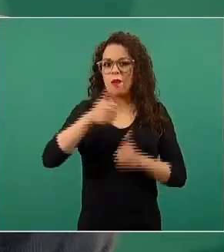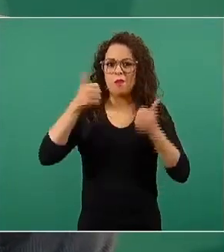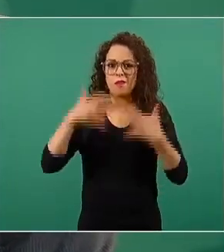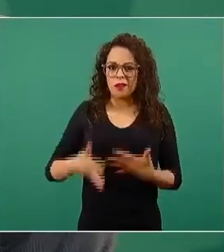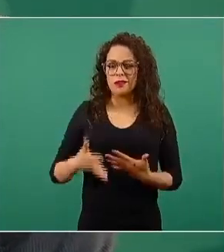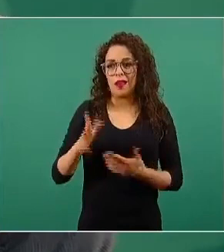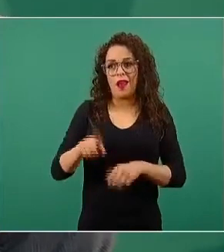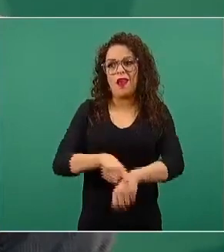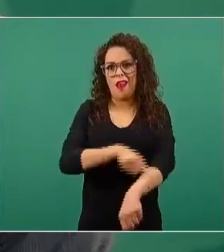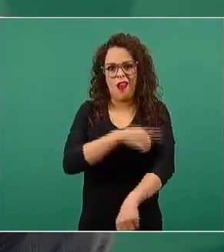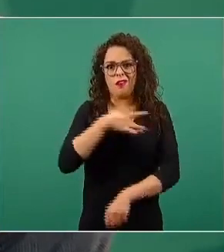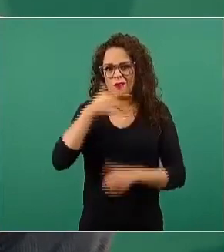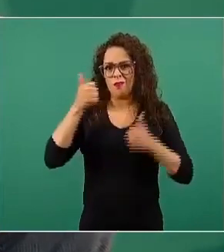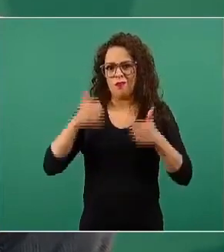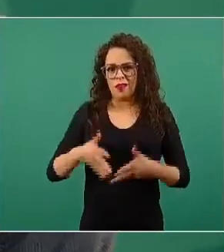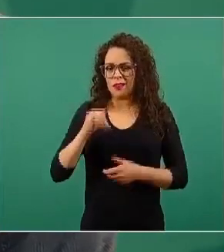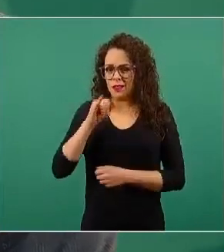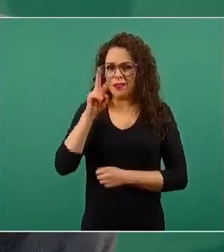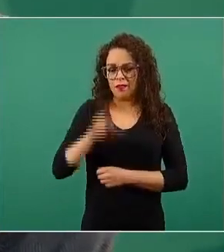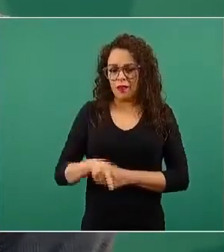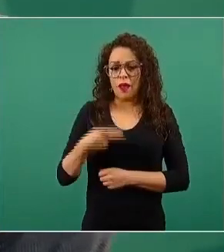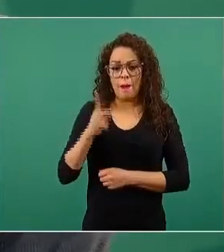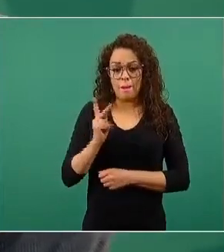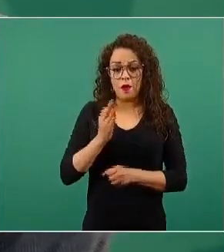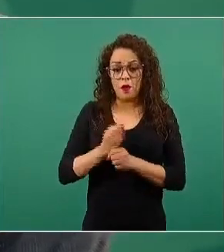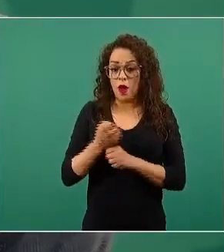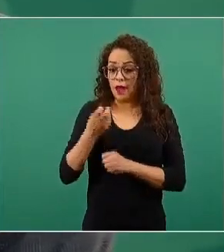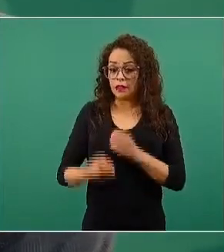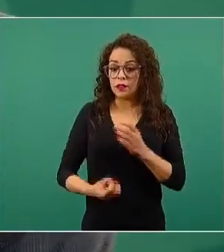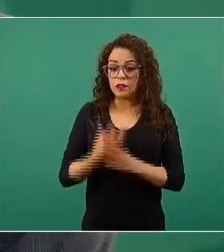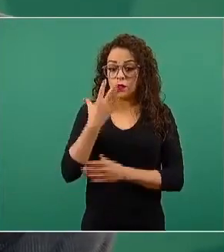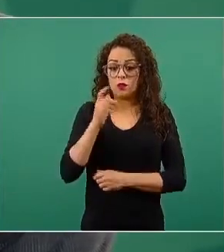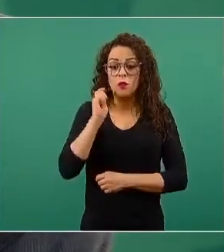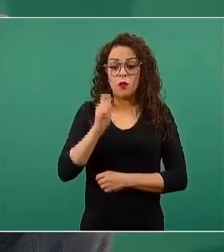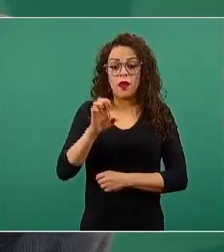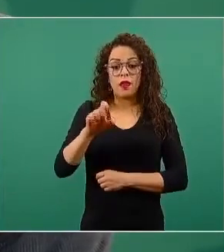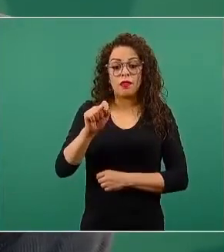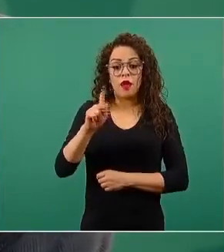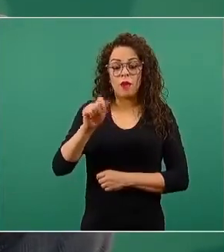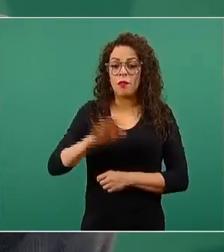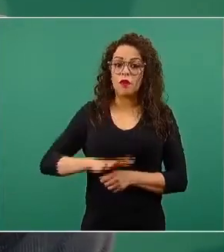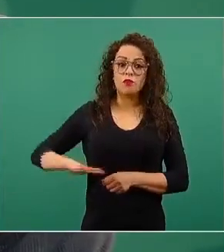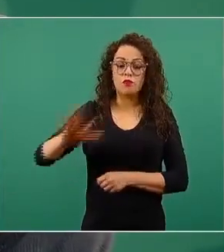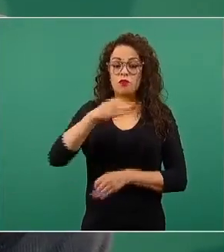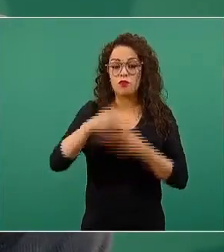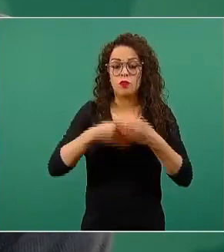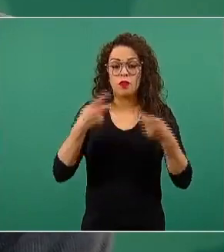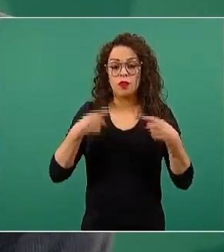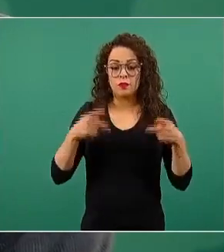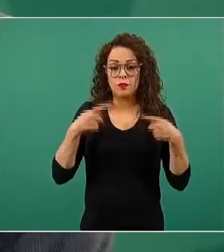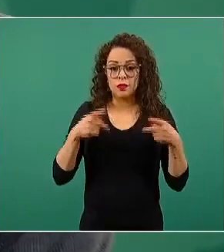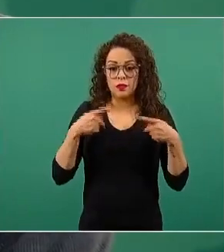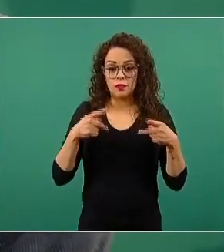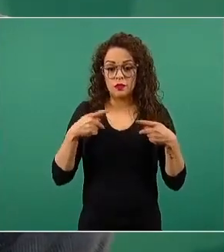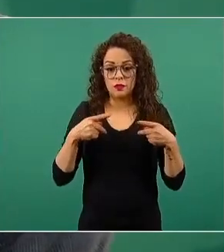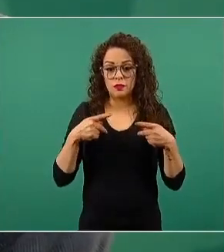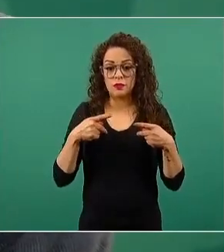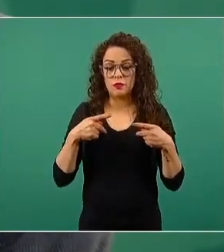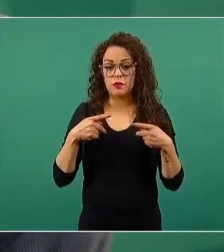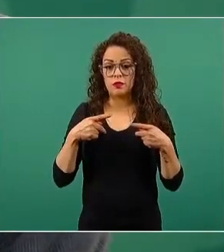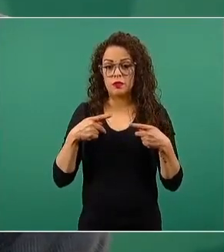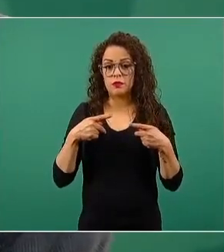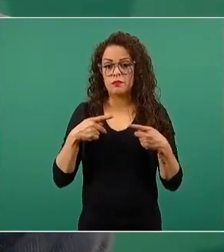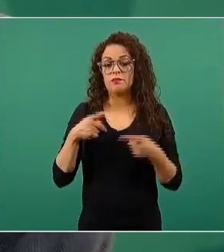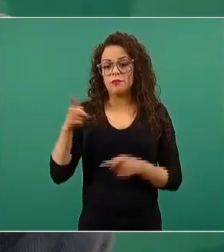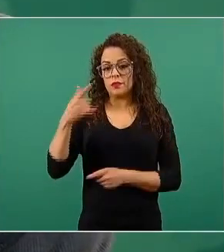esta reflexión, este reconocimiento, y en esta nueva etapa a todo el personal que está trabajando en la vacunación. Es